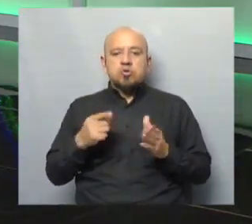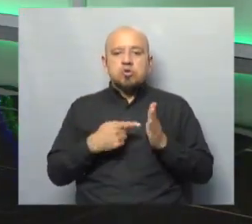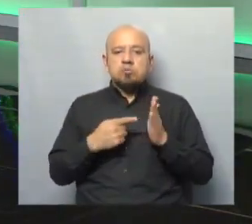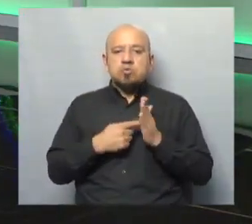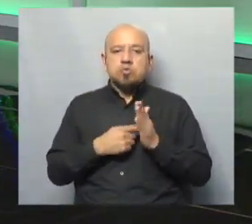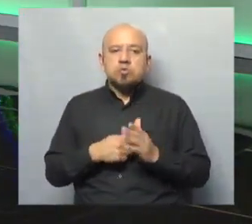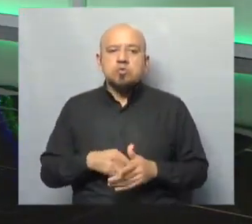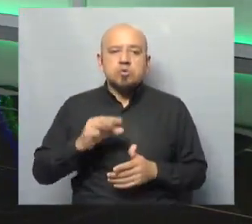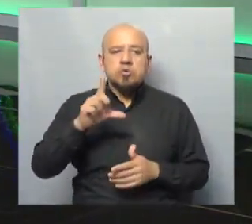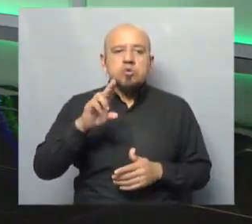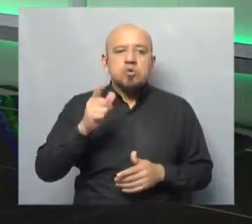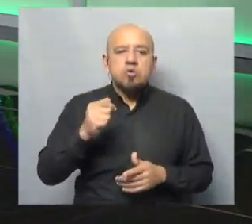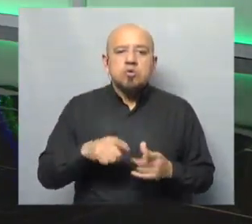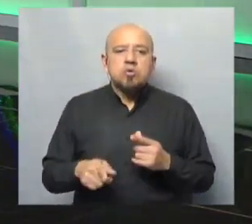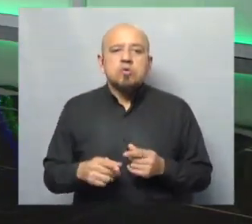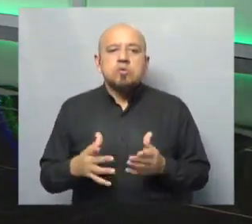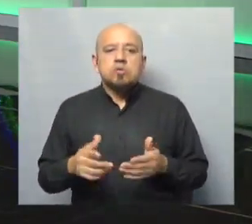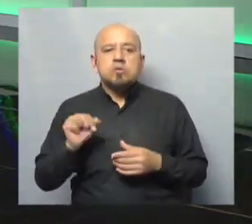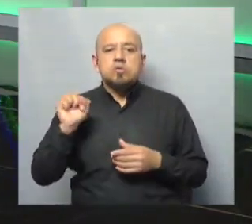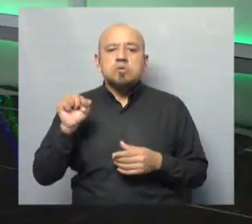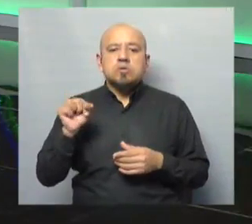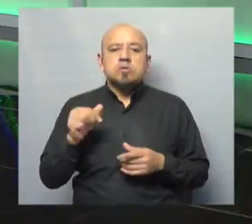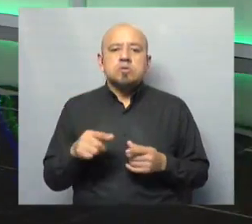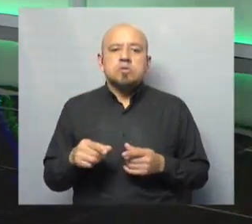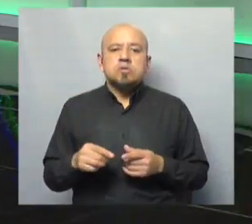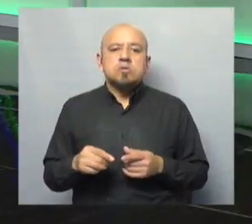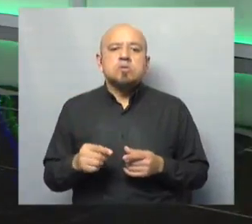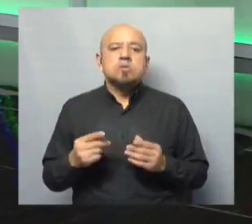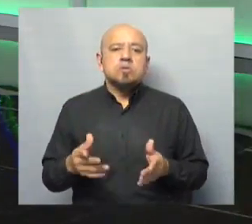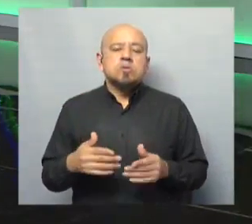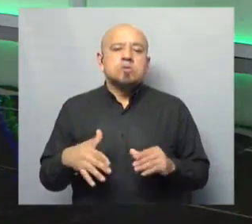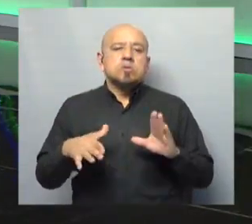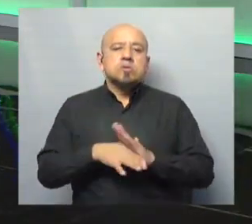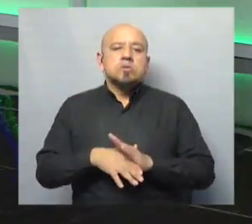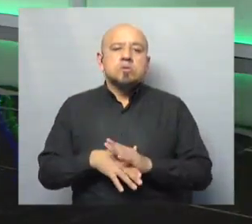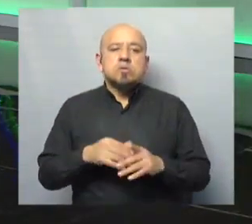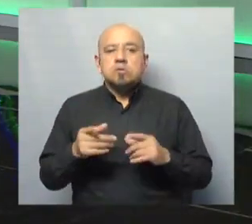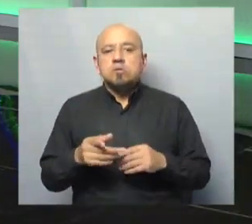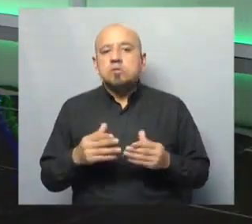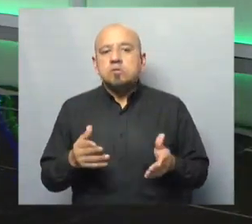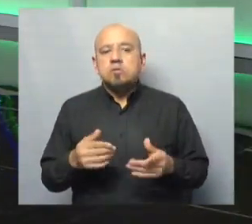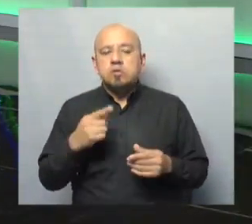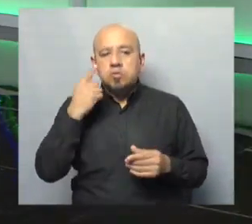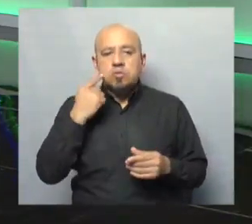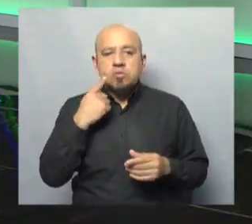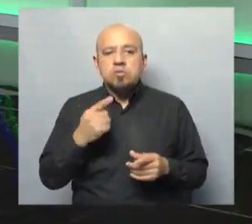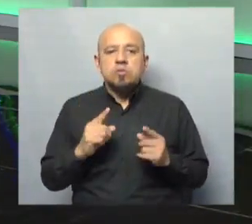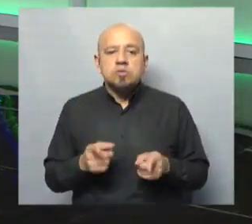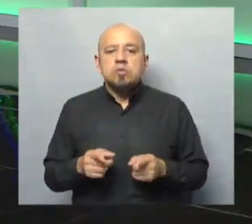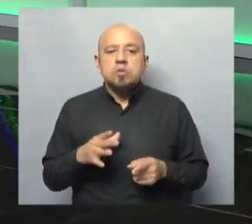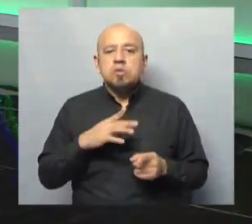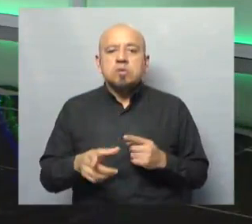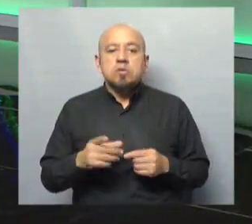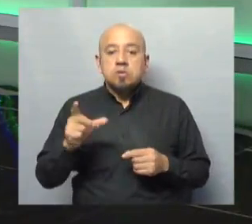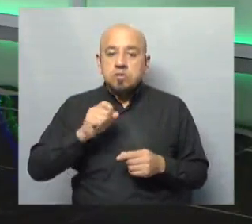de lula da silva todas las encuestas que están apareciendo en los últimos días son coincidentes más allá o más acá en los números también se verifica